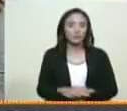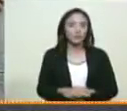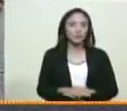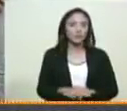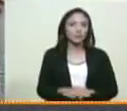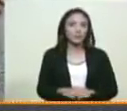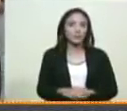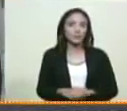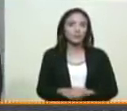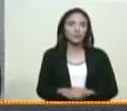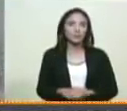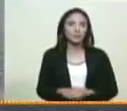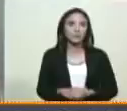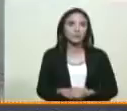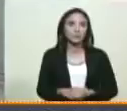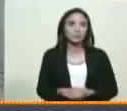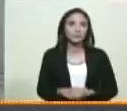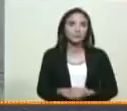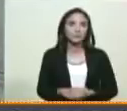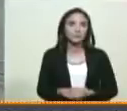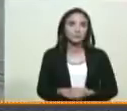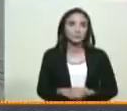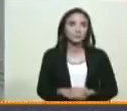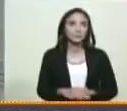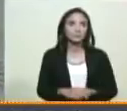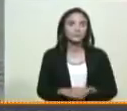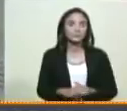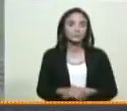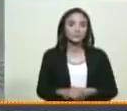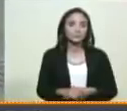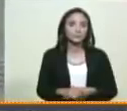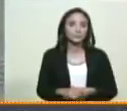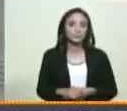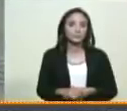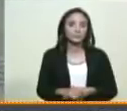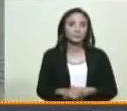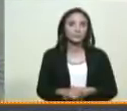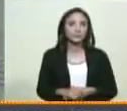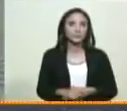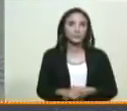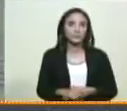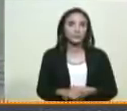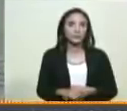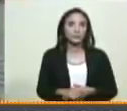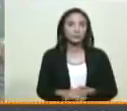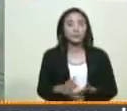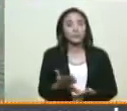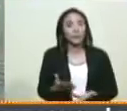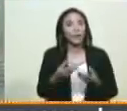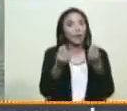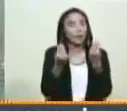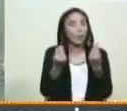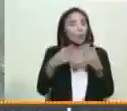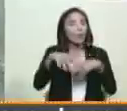el amor a Dios, nuestro Padre Creador, al que le pido bendiciones para el pueblo de Nueva Esparta,